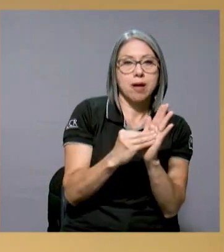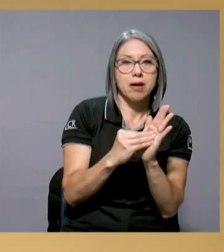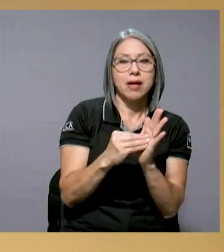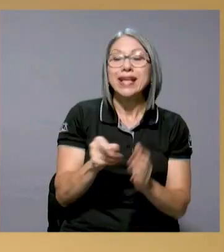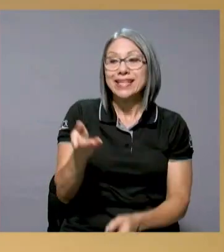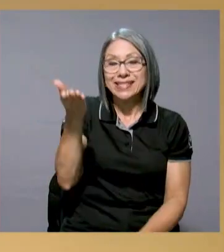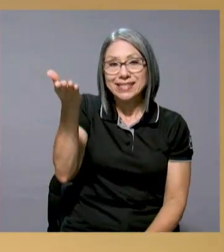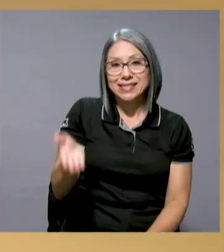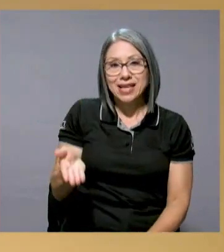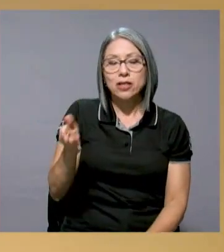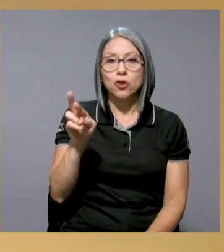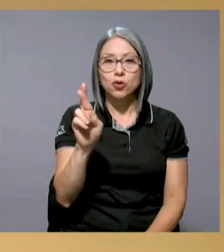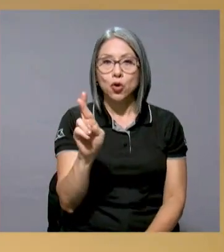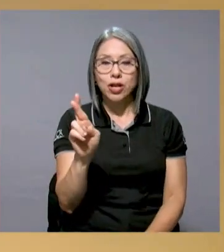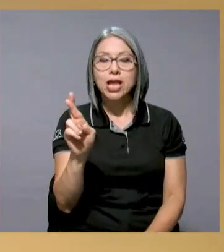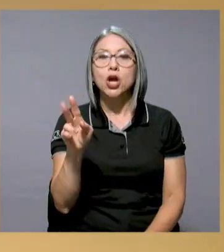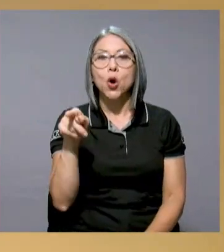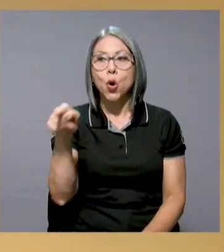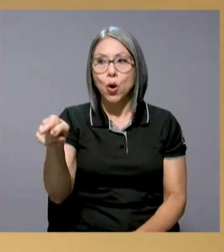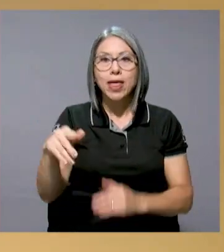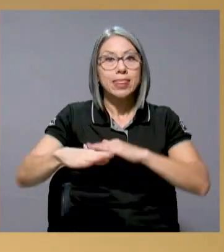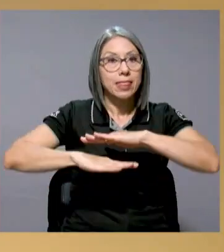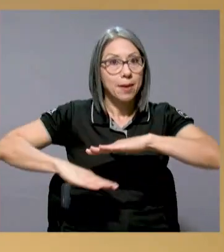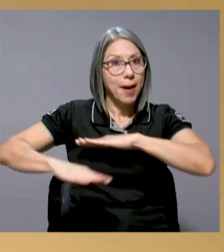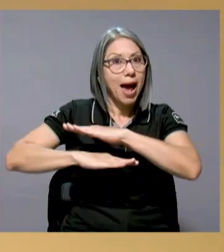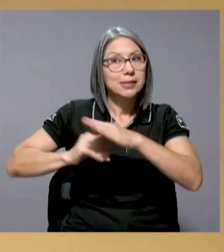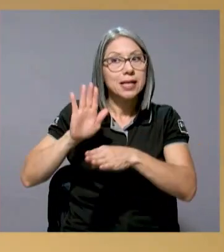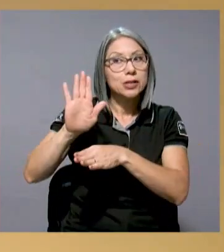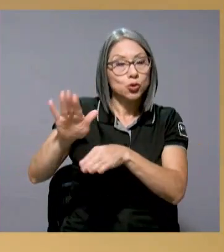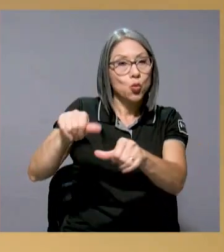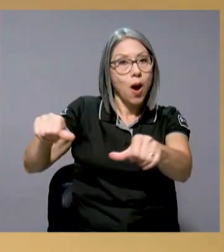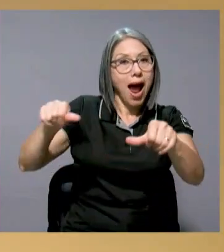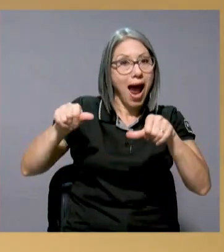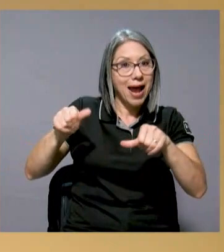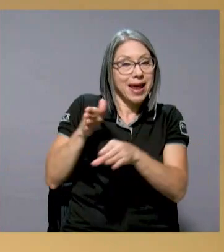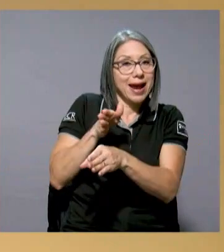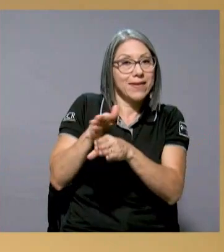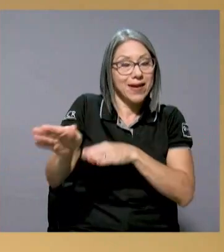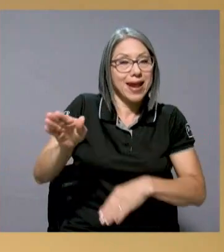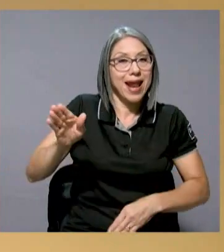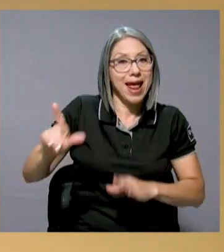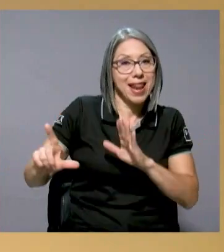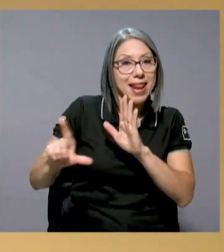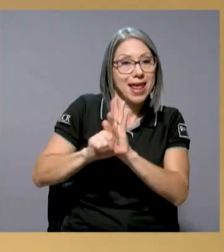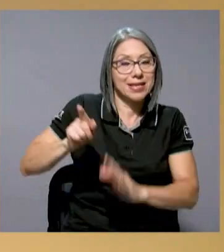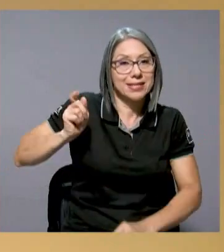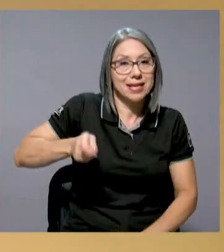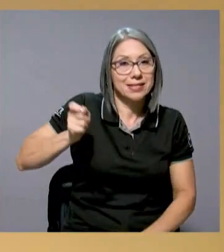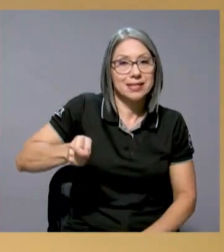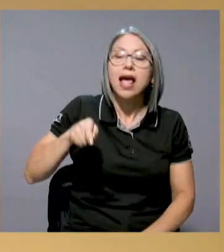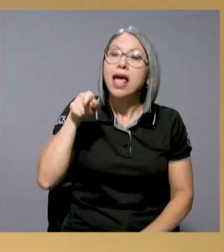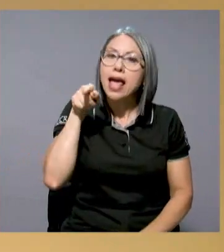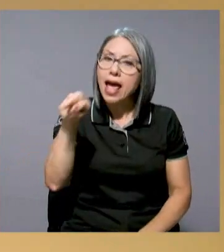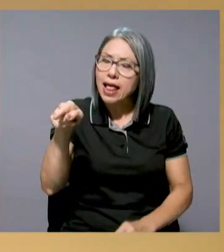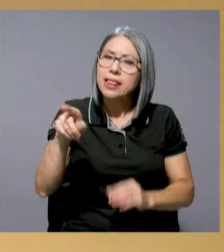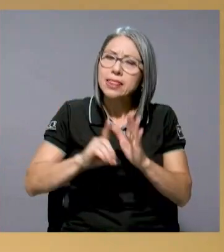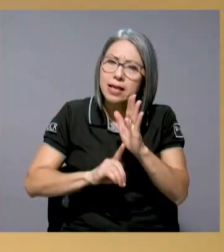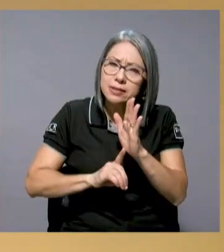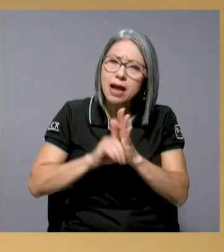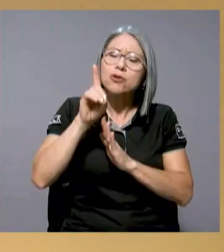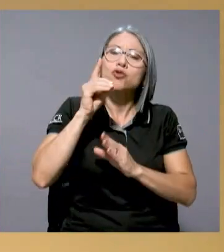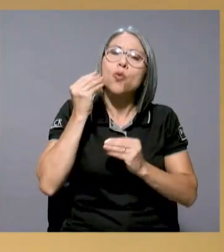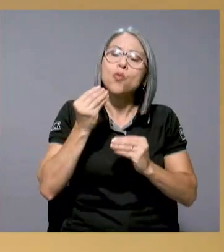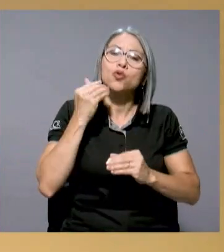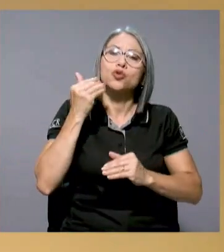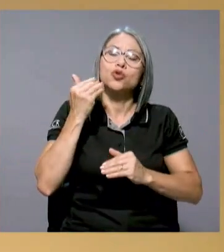base en leyes, su formación, desarrolló muchísimo de la base de lo que